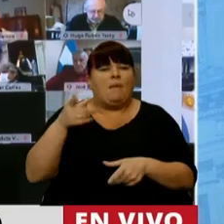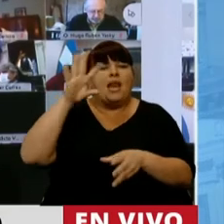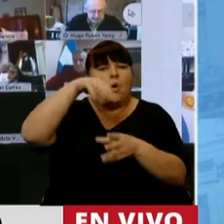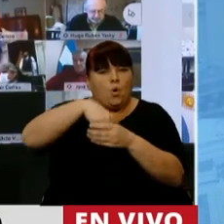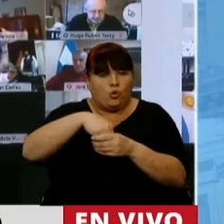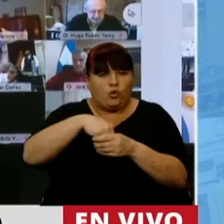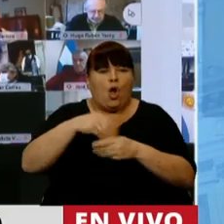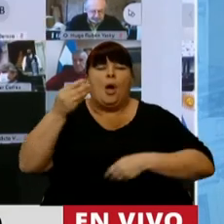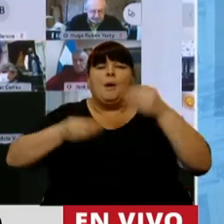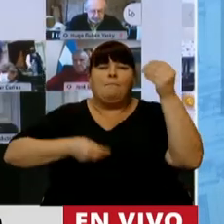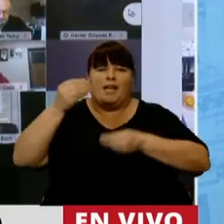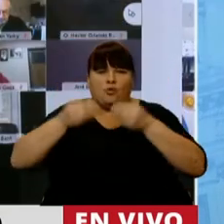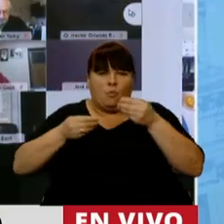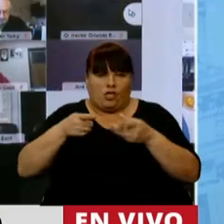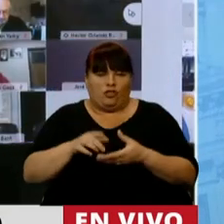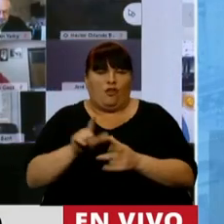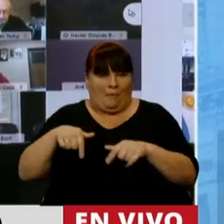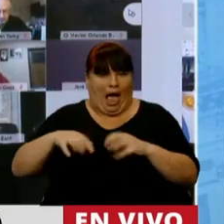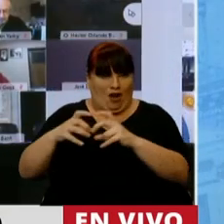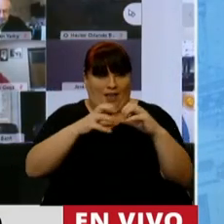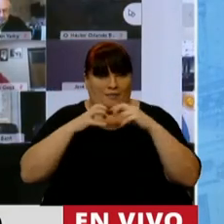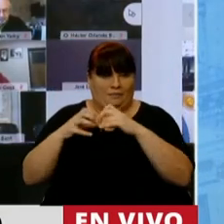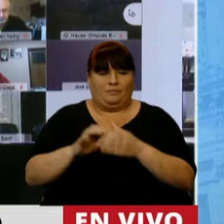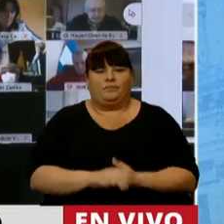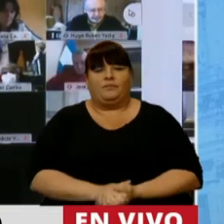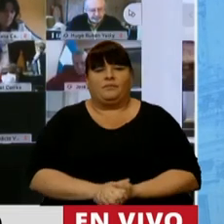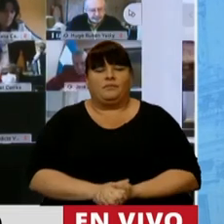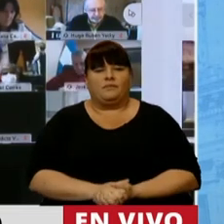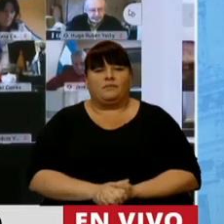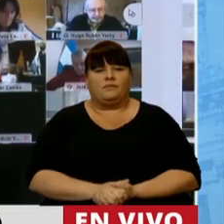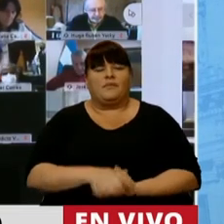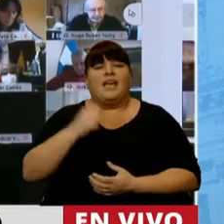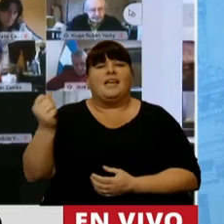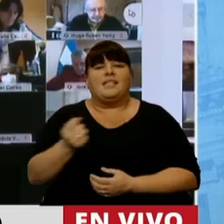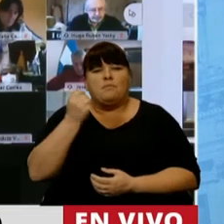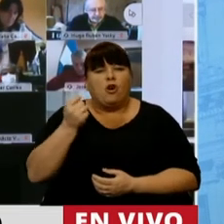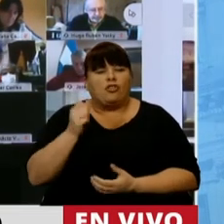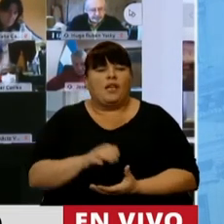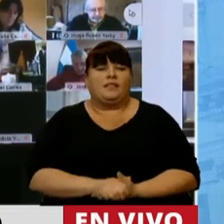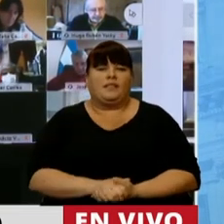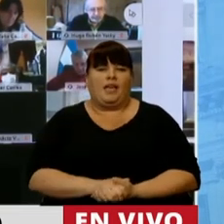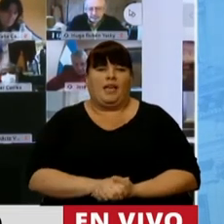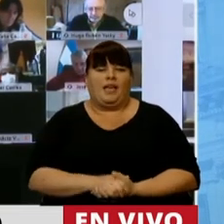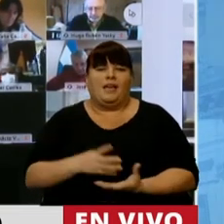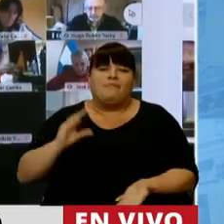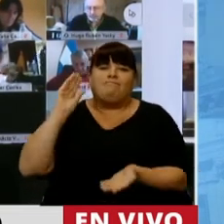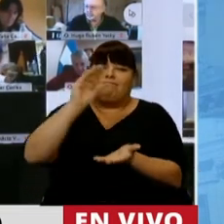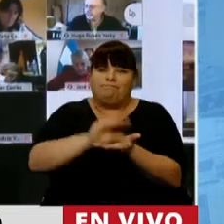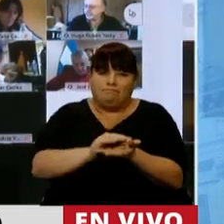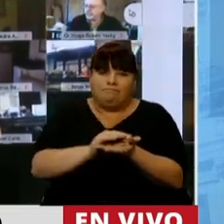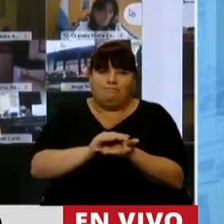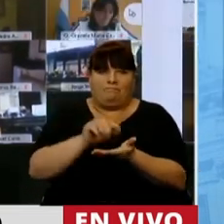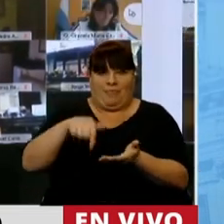inclusivo del presupuesto en tratamiento. Importante también es la inversión